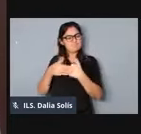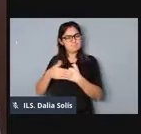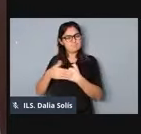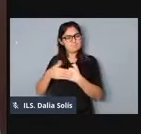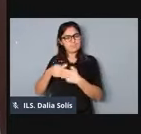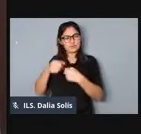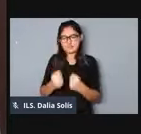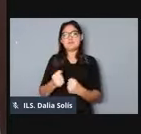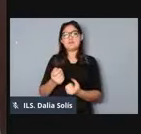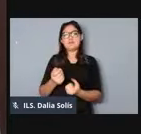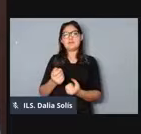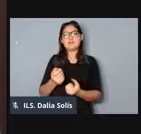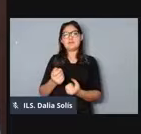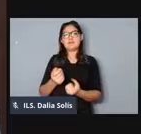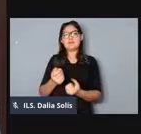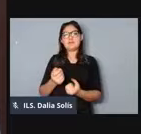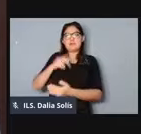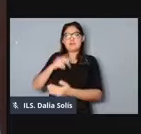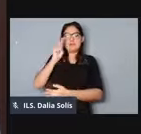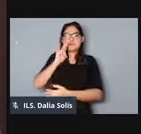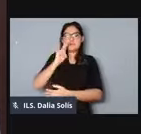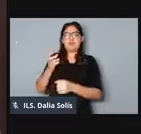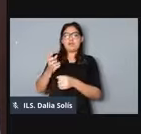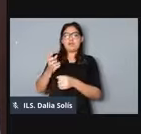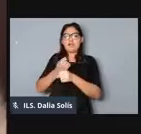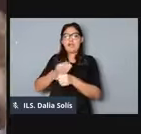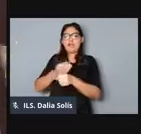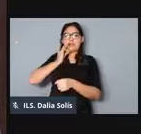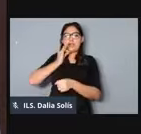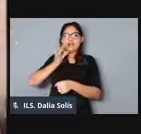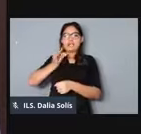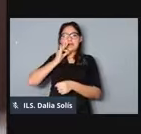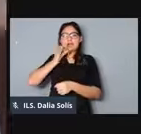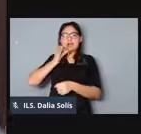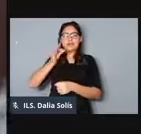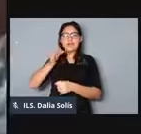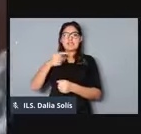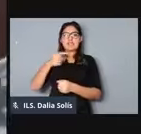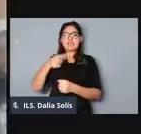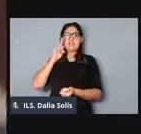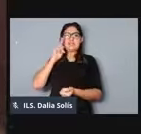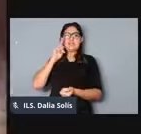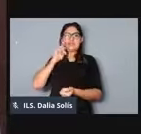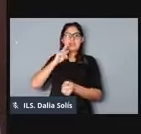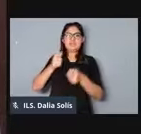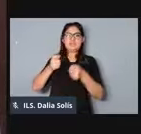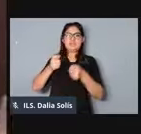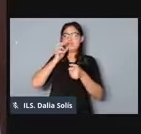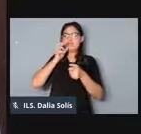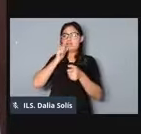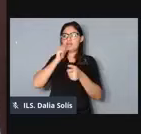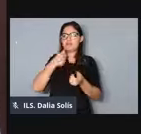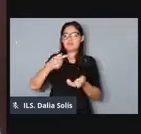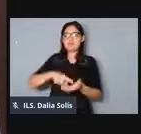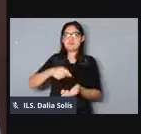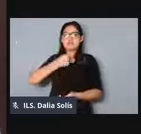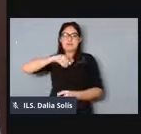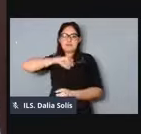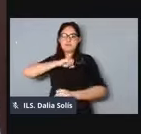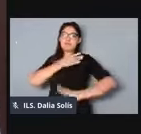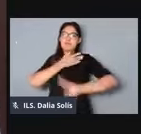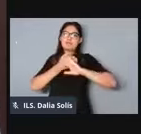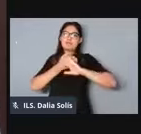ya tengo encima problemas de salud, tengo problemas de esto, tengo problemas, ¿no? Físicos, tal. Bueno, me voy